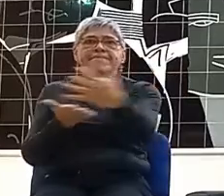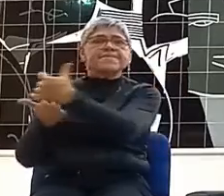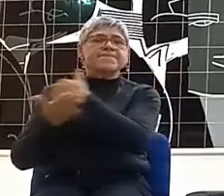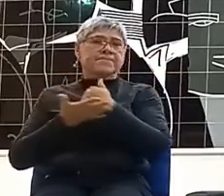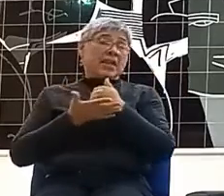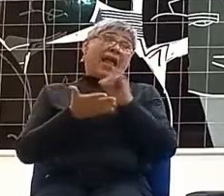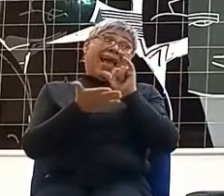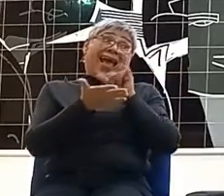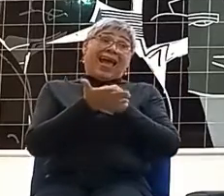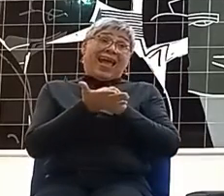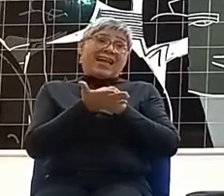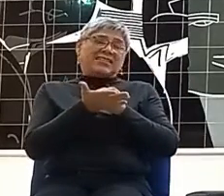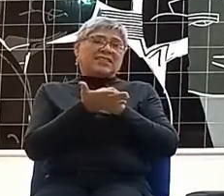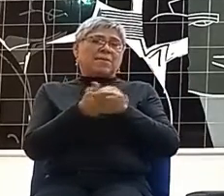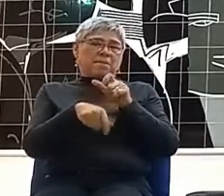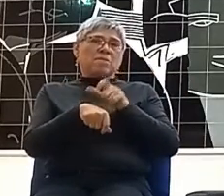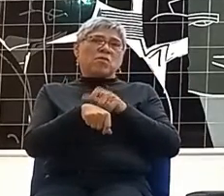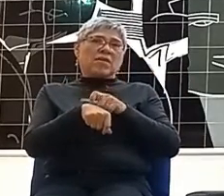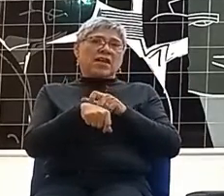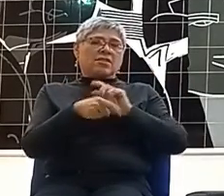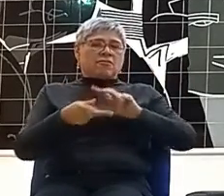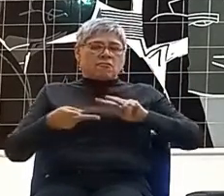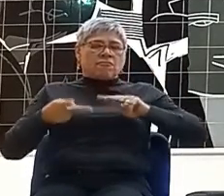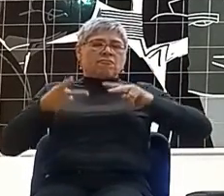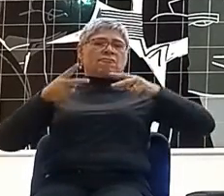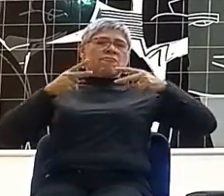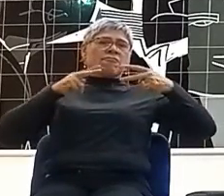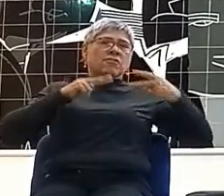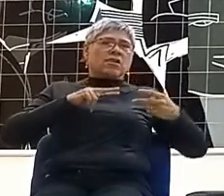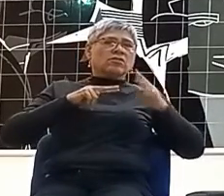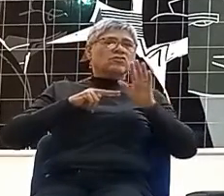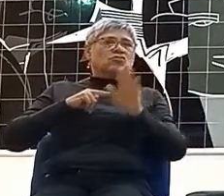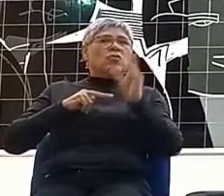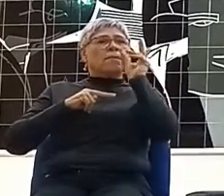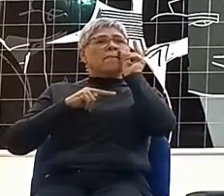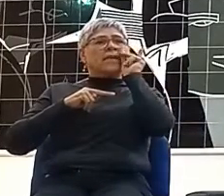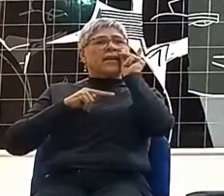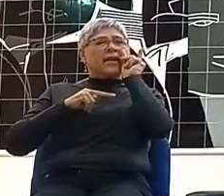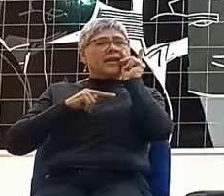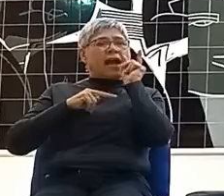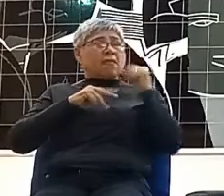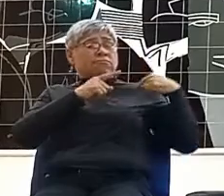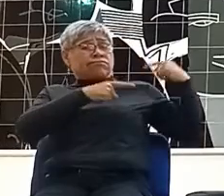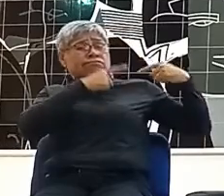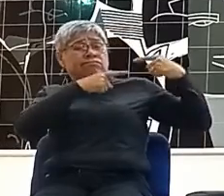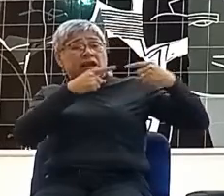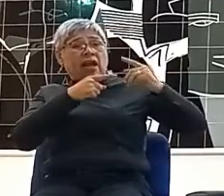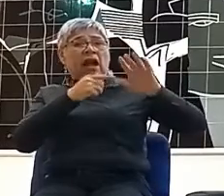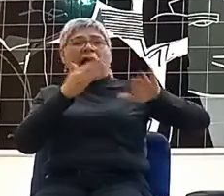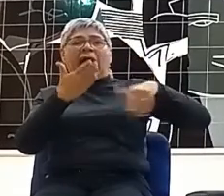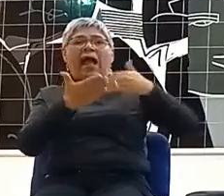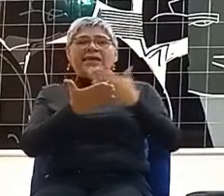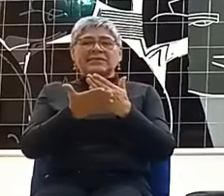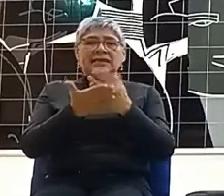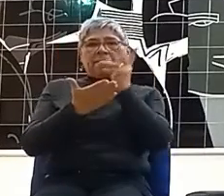hicieron parte como de ese momento de transición de esa Pereira tradicional a